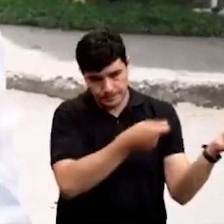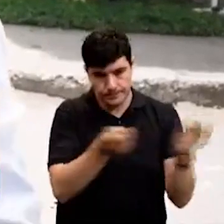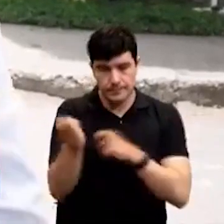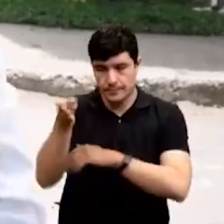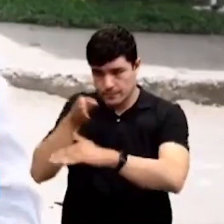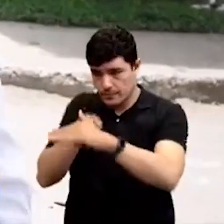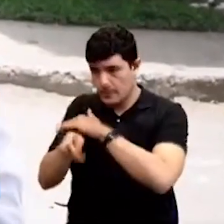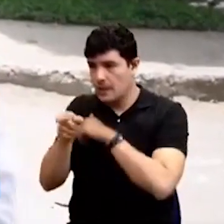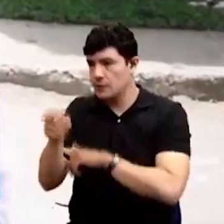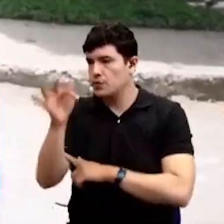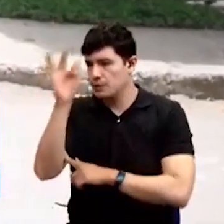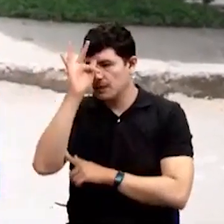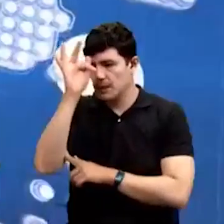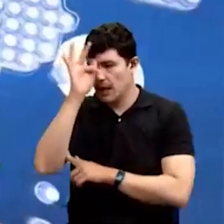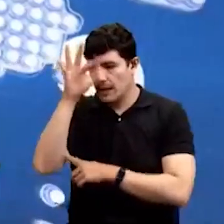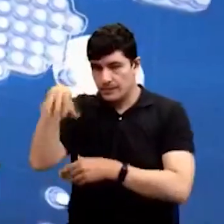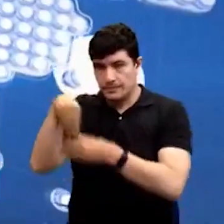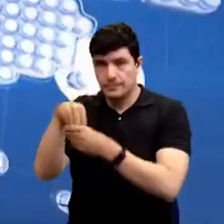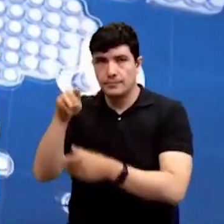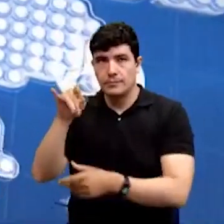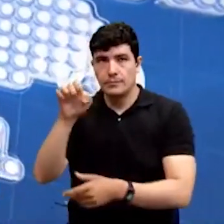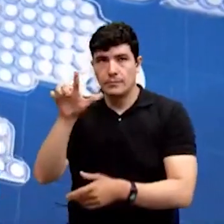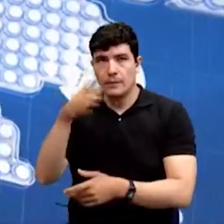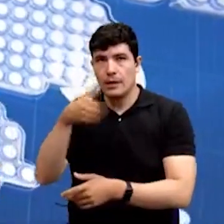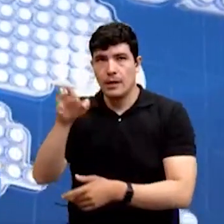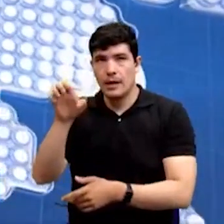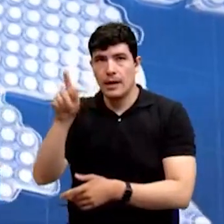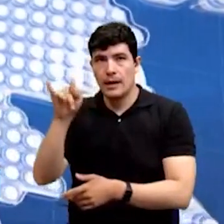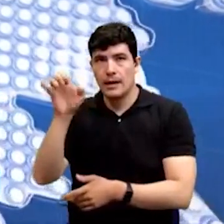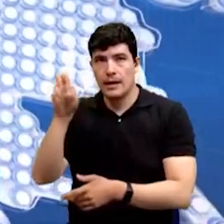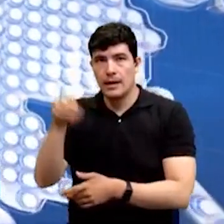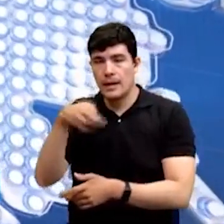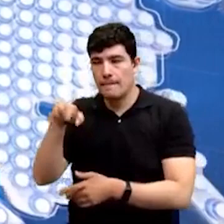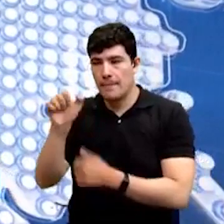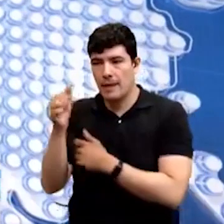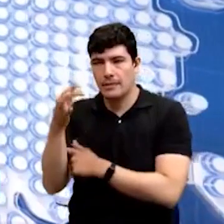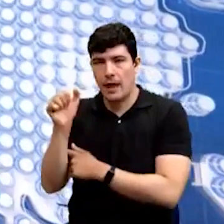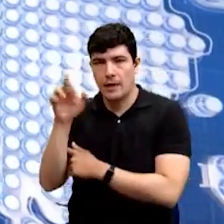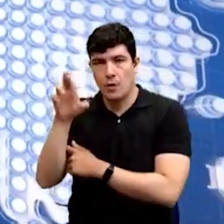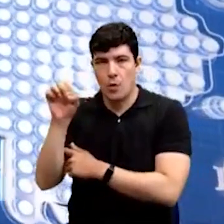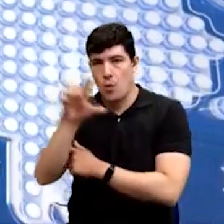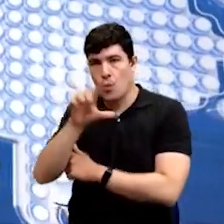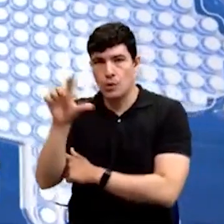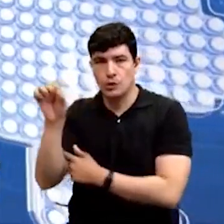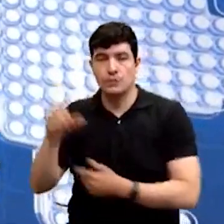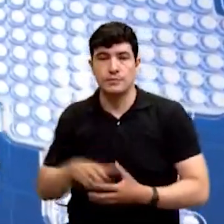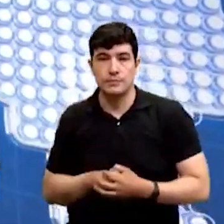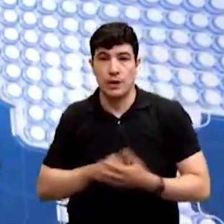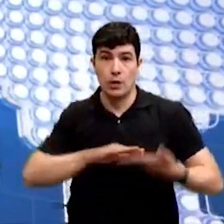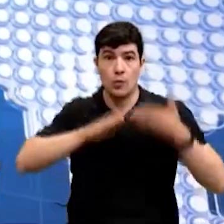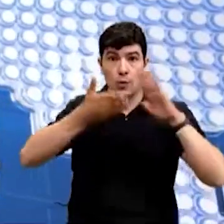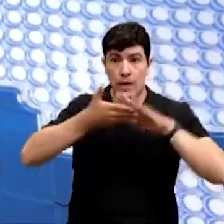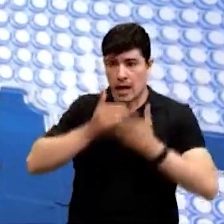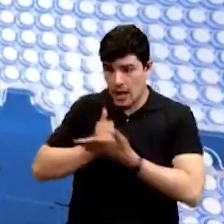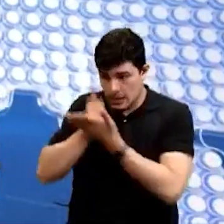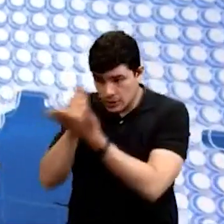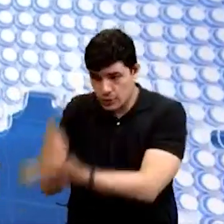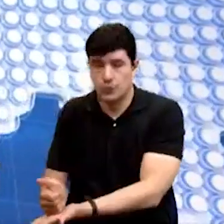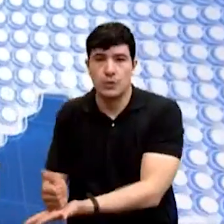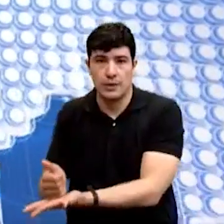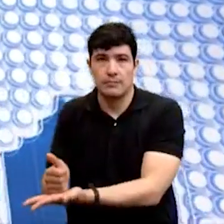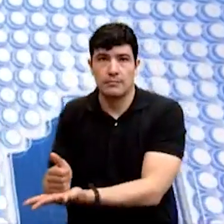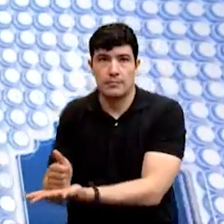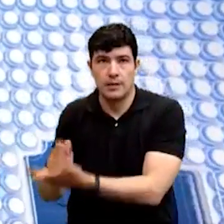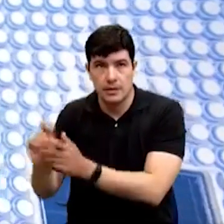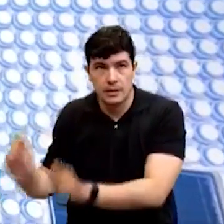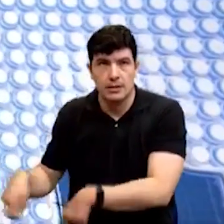el Hospital Manuel Elkin Patarroyo. Este es el momento en el que habitantes de la zona rescatan a los heridos y el cuerpo sin vida de Nidia